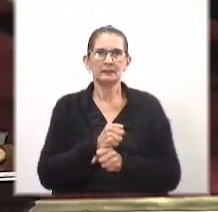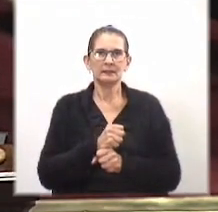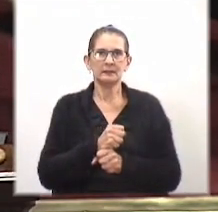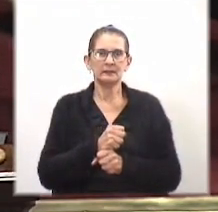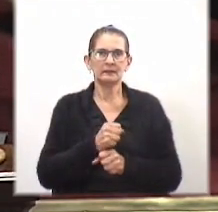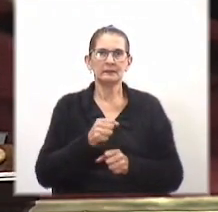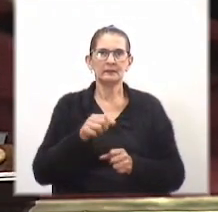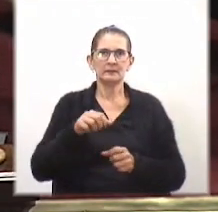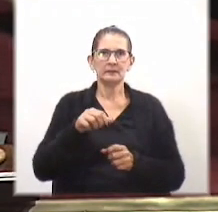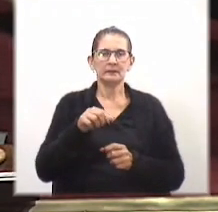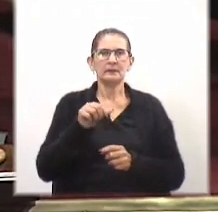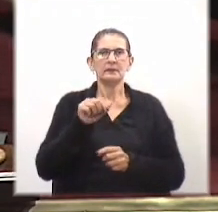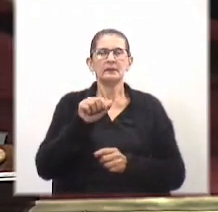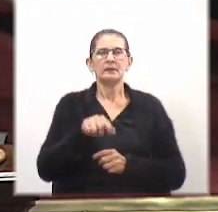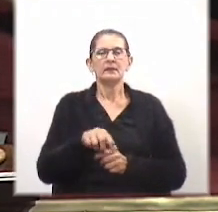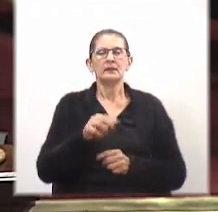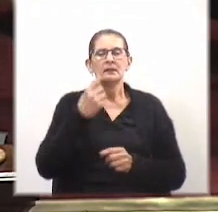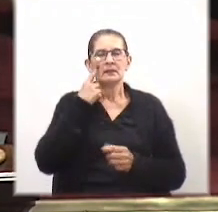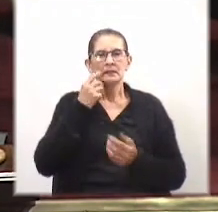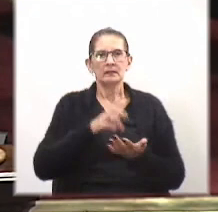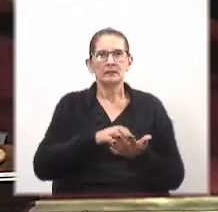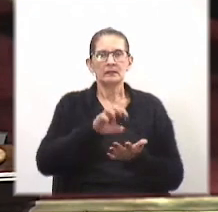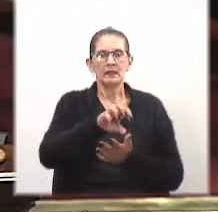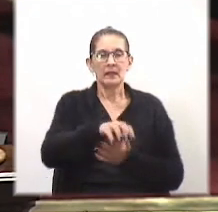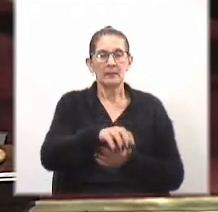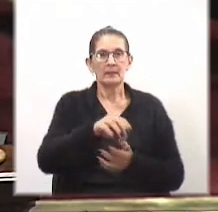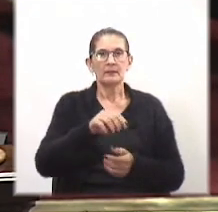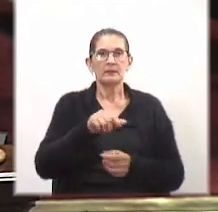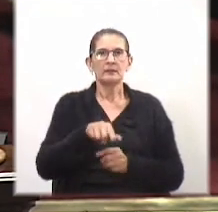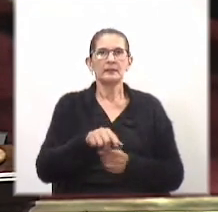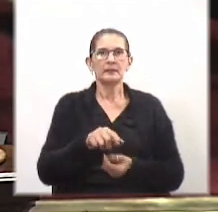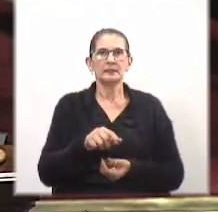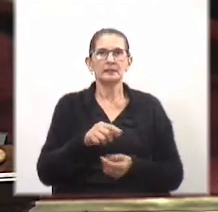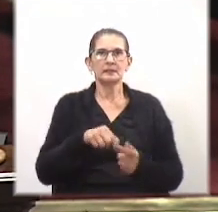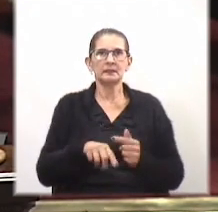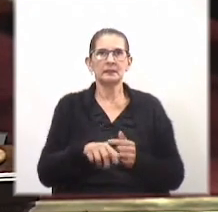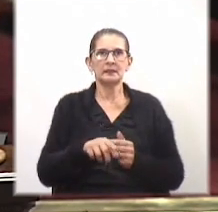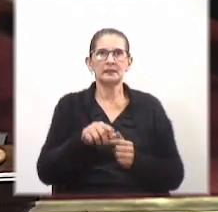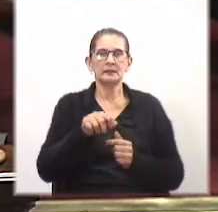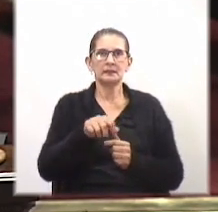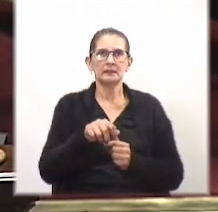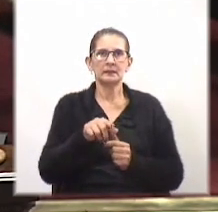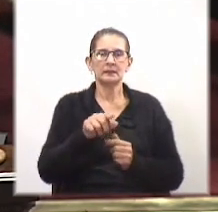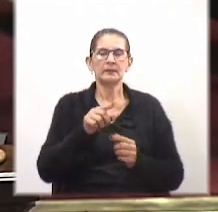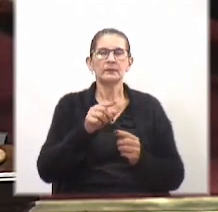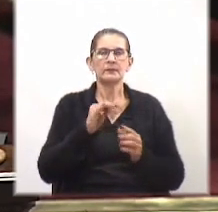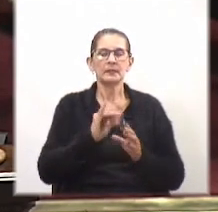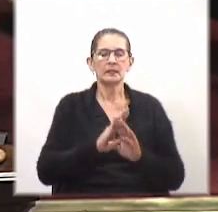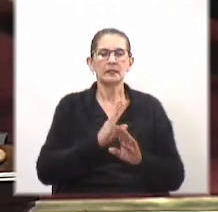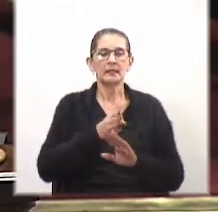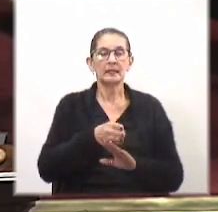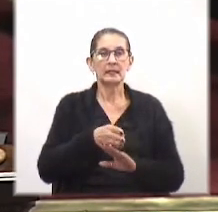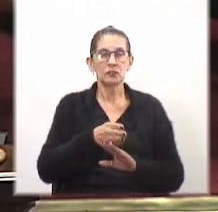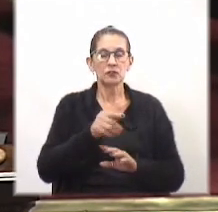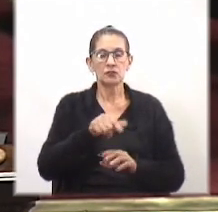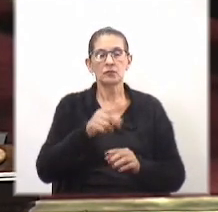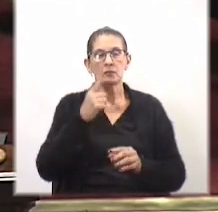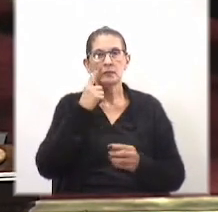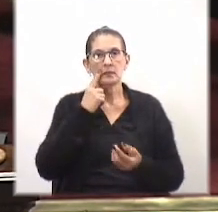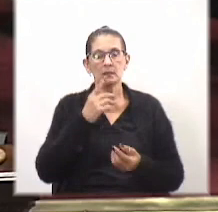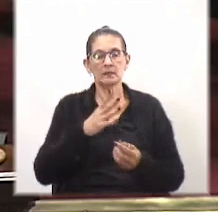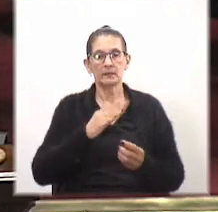a las personas comprendidas en un ámbito de aplicación que no alcanzan al mínimo de situación de ingresos pese a haber